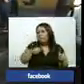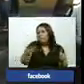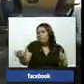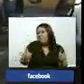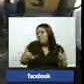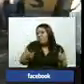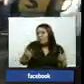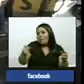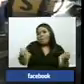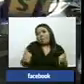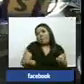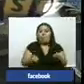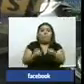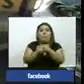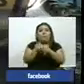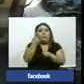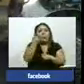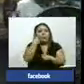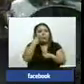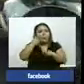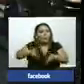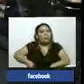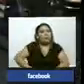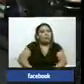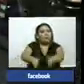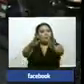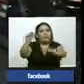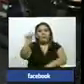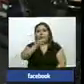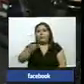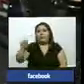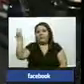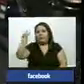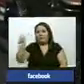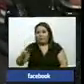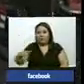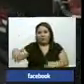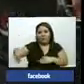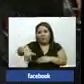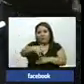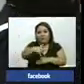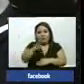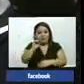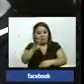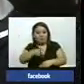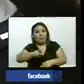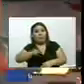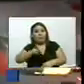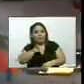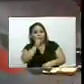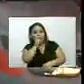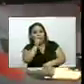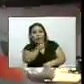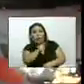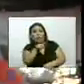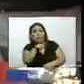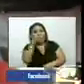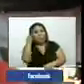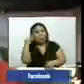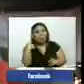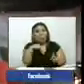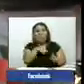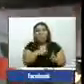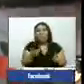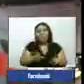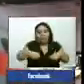lesionada en un accidente de tránsito que se registró en el Boulevard Venezuela y la Avenida Cuscatlán. La policía de tránsito informó que la víctima se